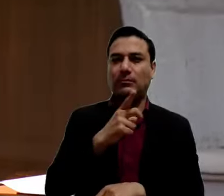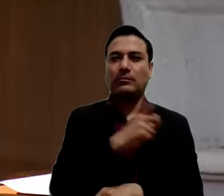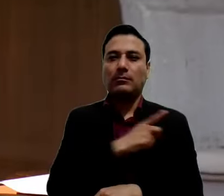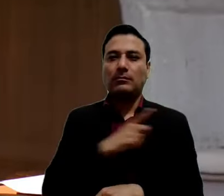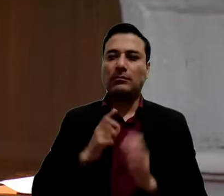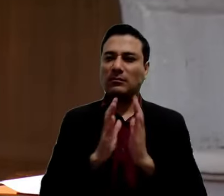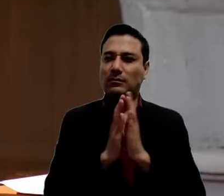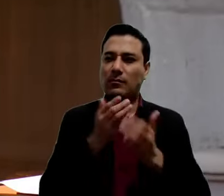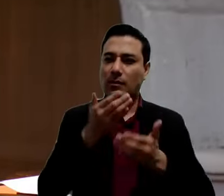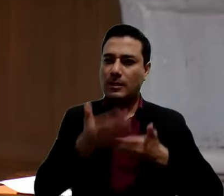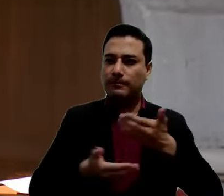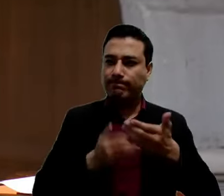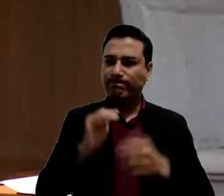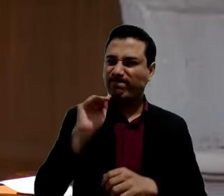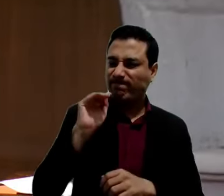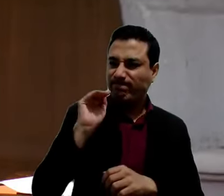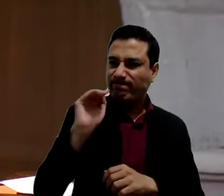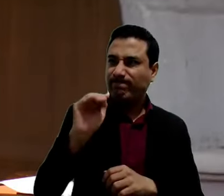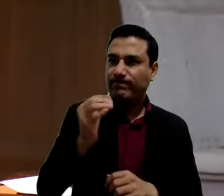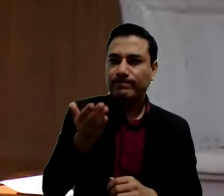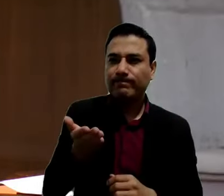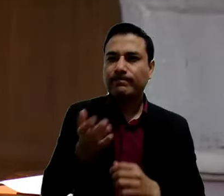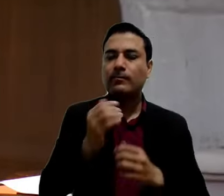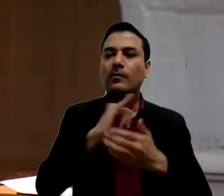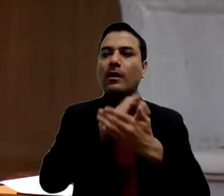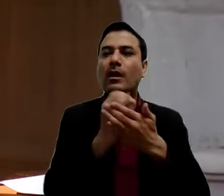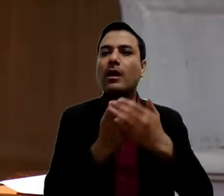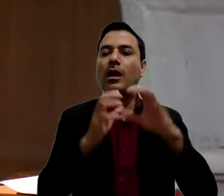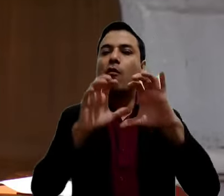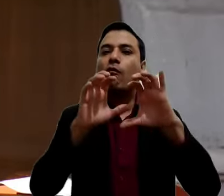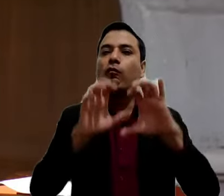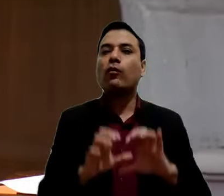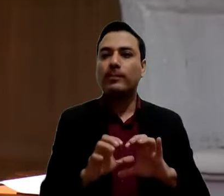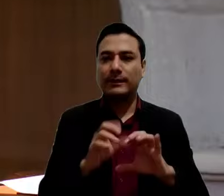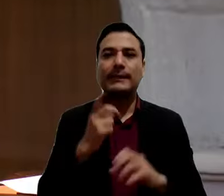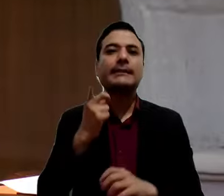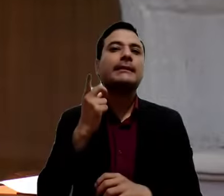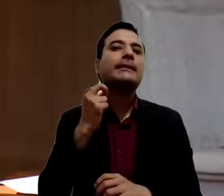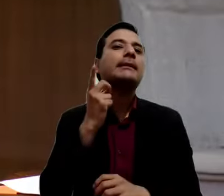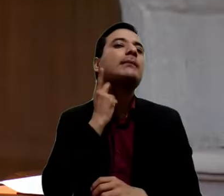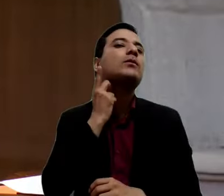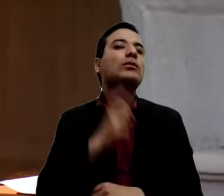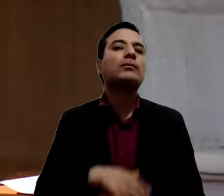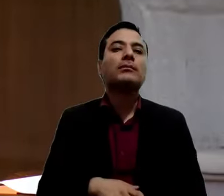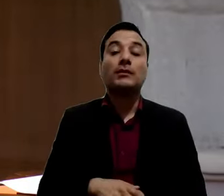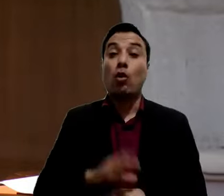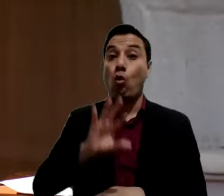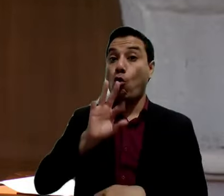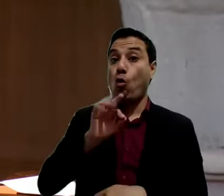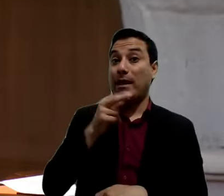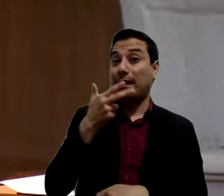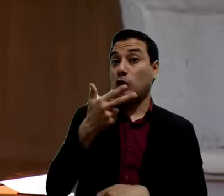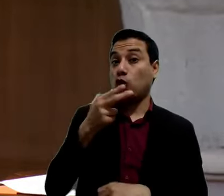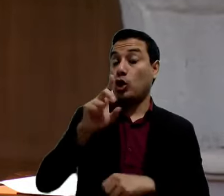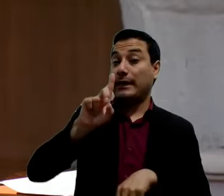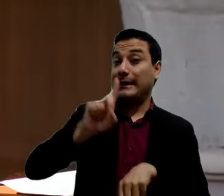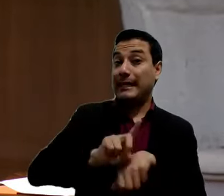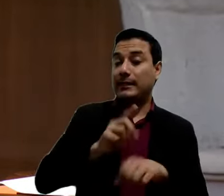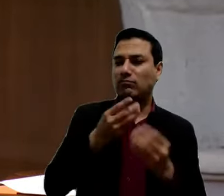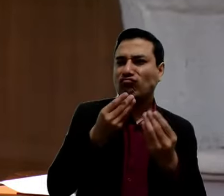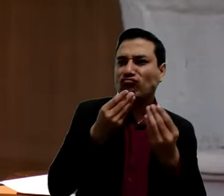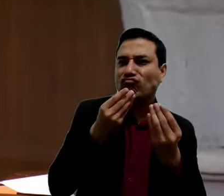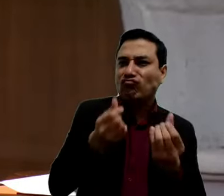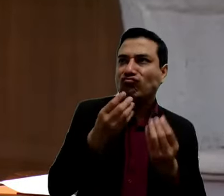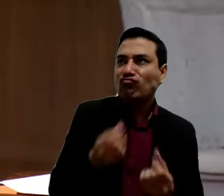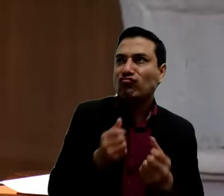exija un informe de lo que esta legislatura ha gastado en 48 días que llevamos para que